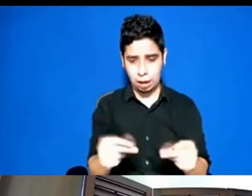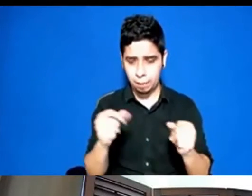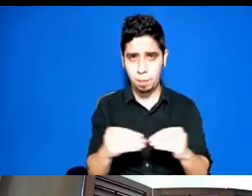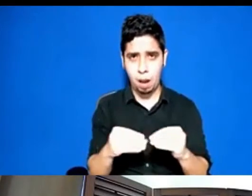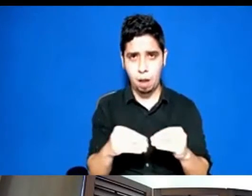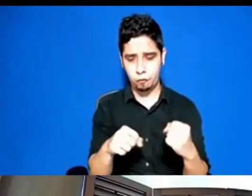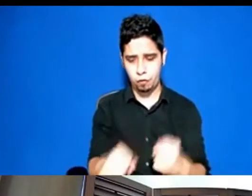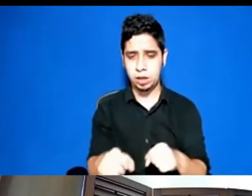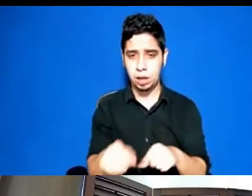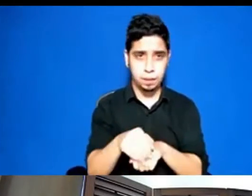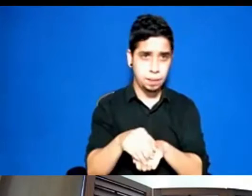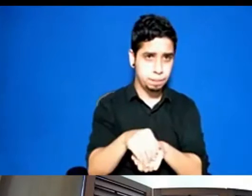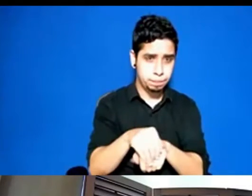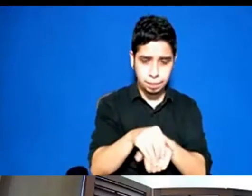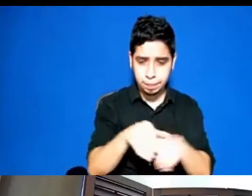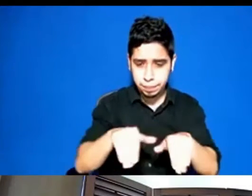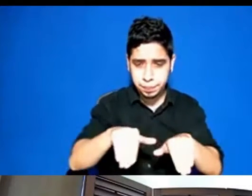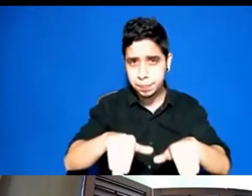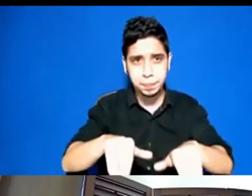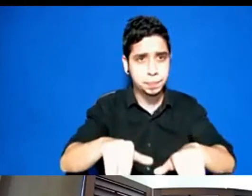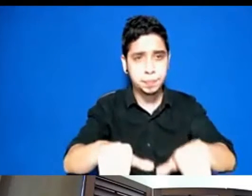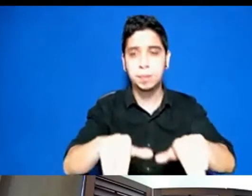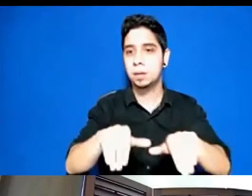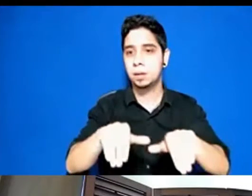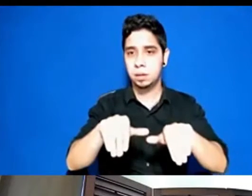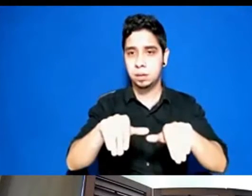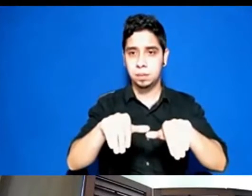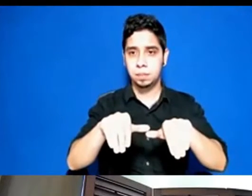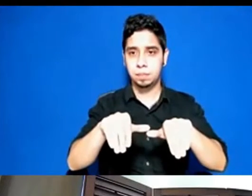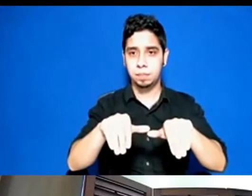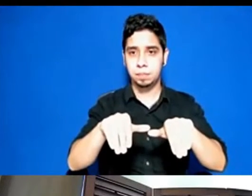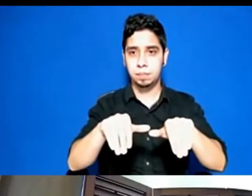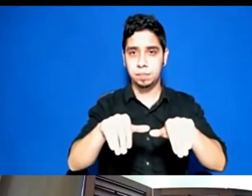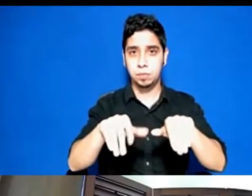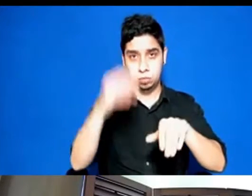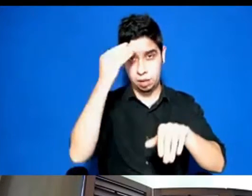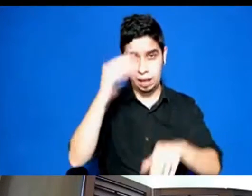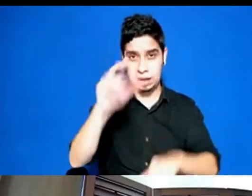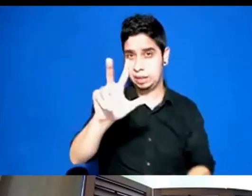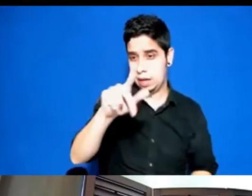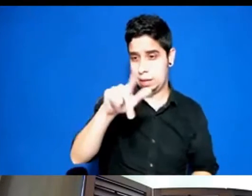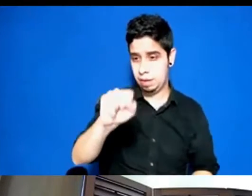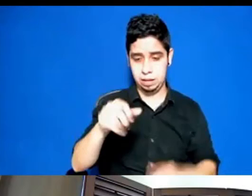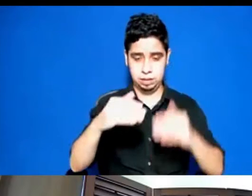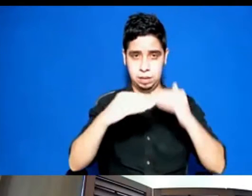que dice, wow, ya yo rompí el huevo. Estás 3 pies bajo tierra. Arena.